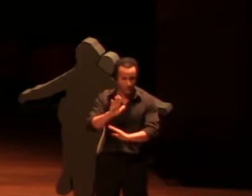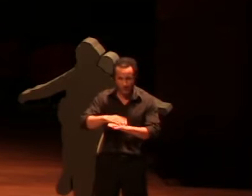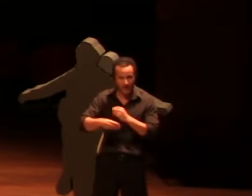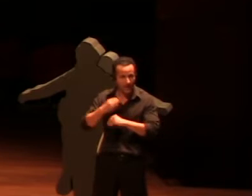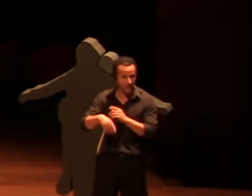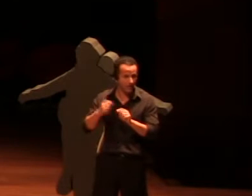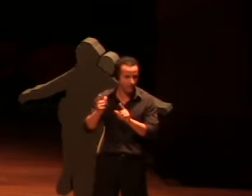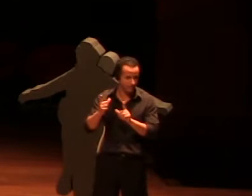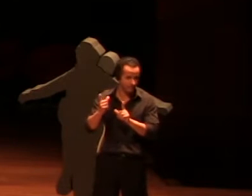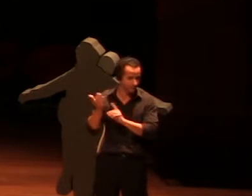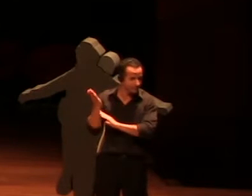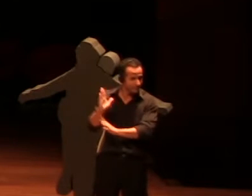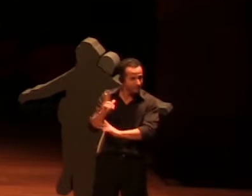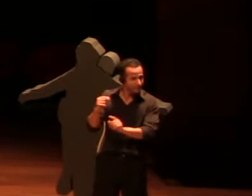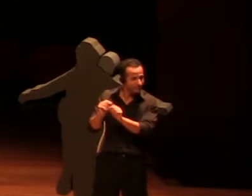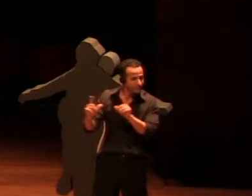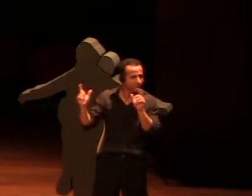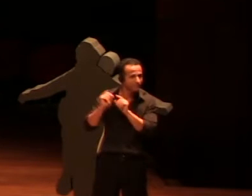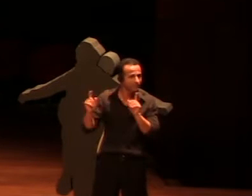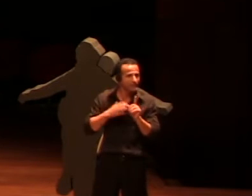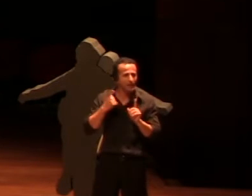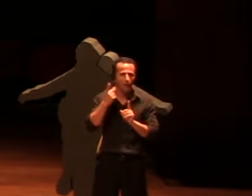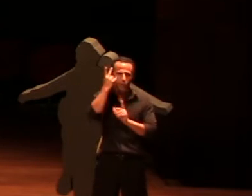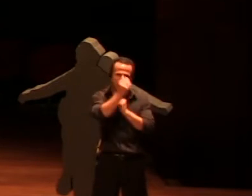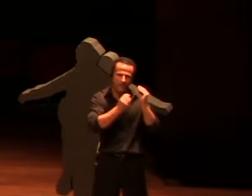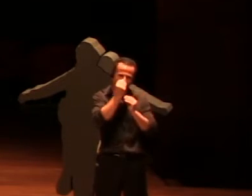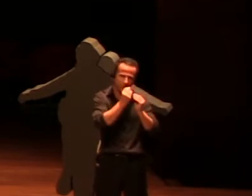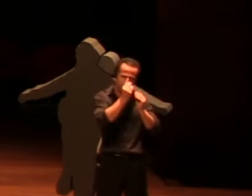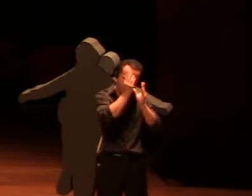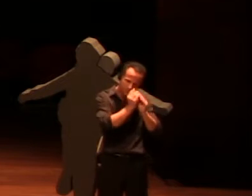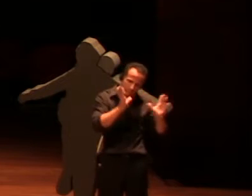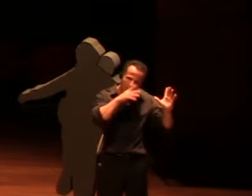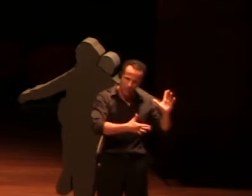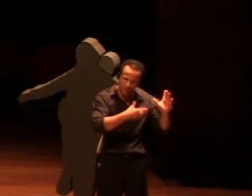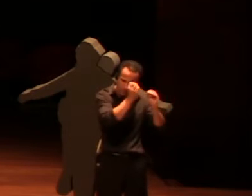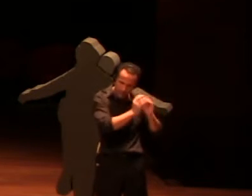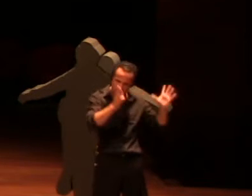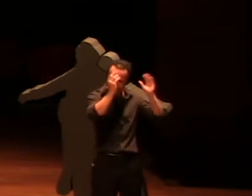la presentación es transmitir dos reflexiones conceptuales